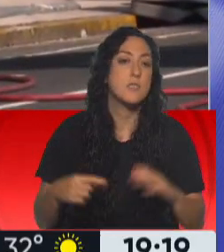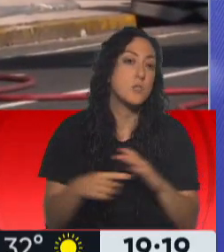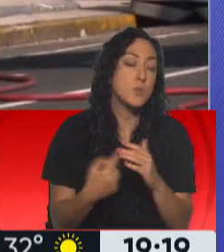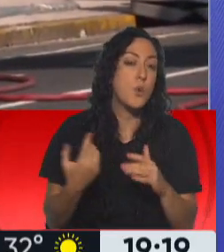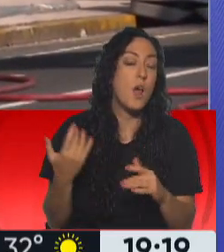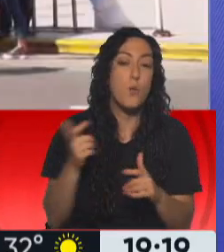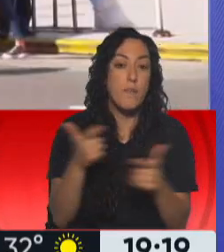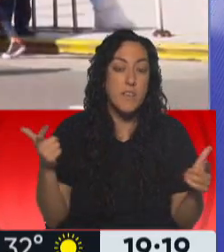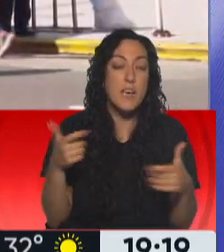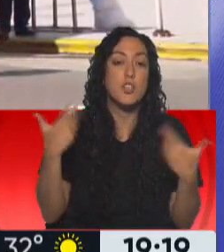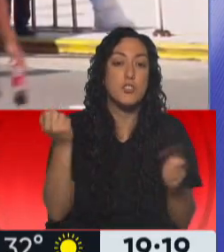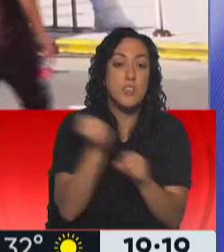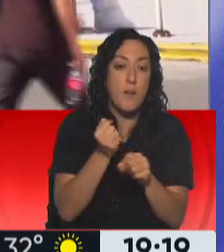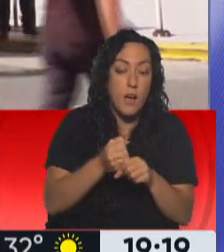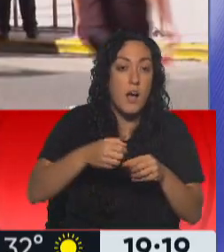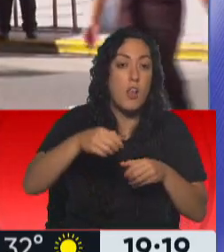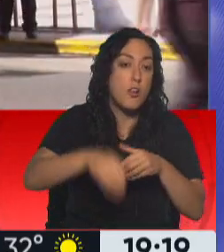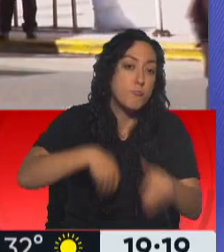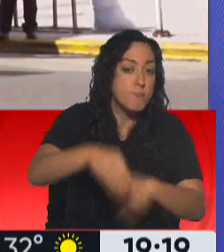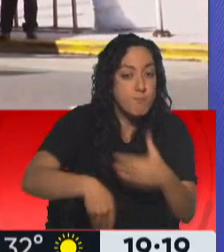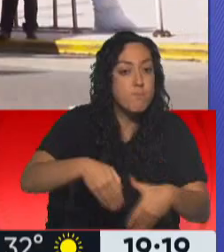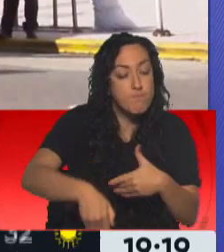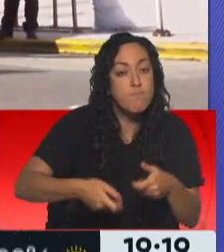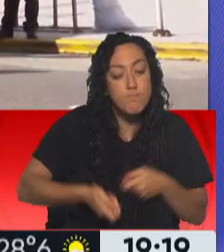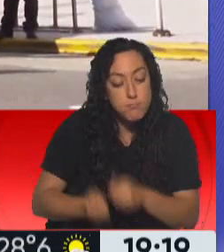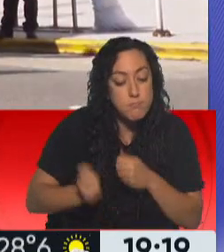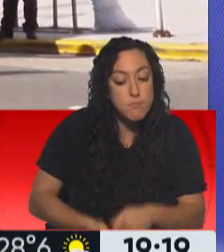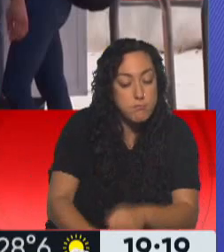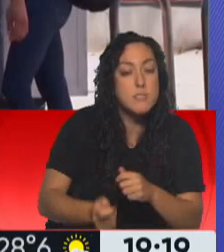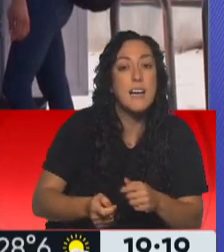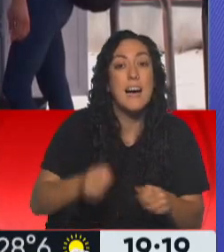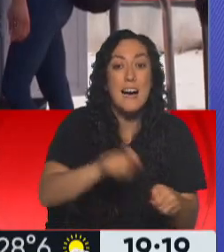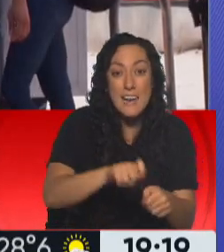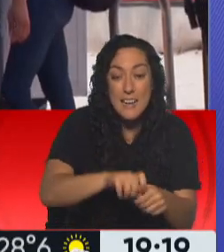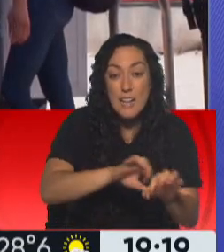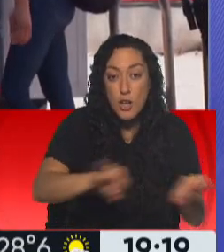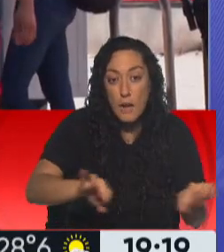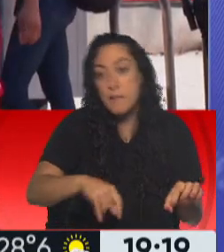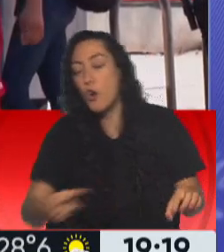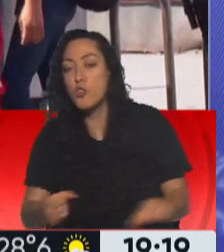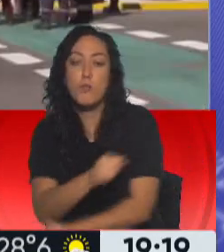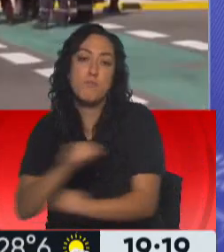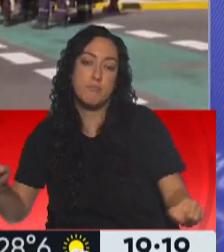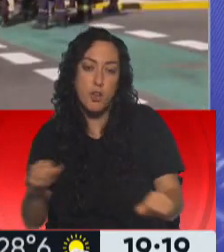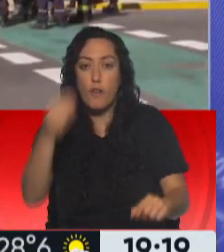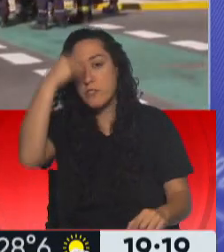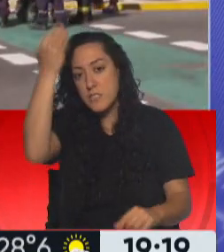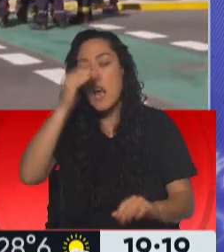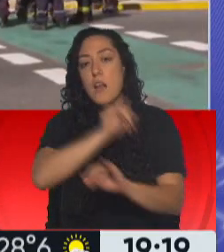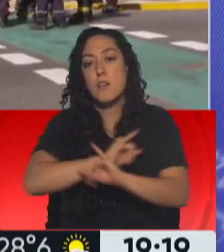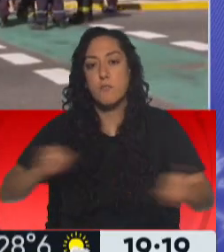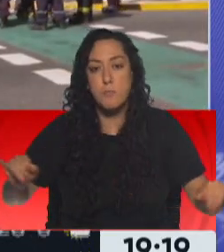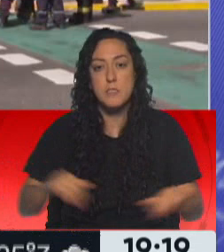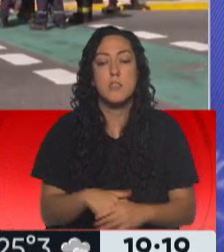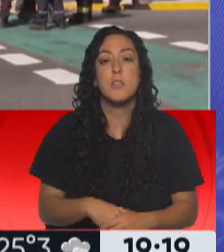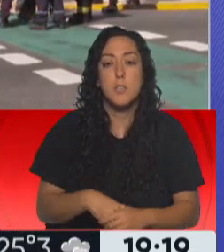una zanja y estaban reparando un cable cuando otro explotó. Ese es el comunicado oficial. Muy bien, bueno, vamos